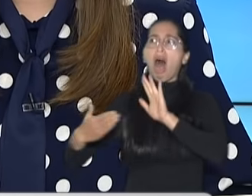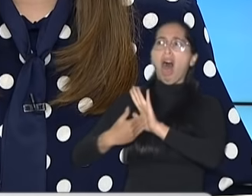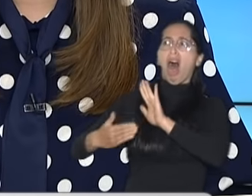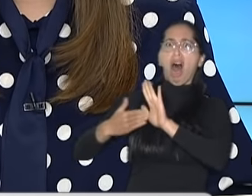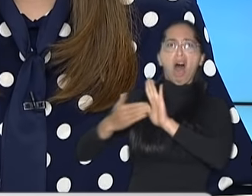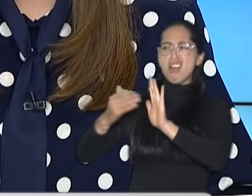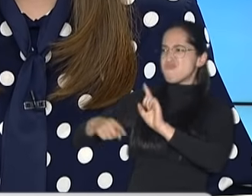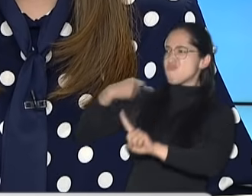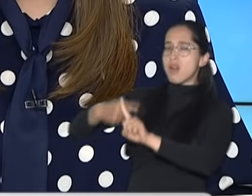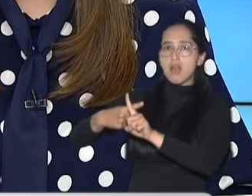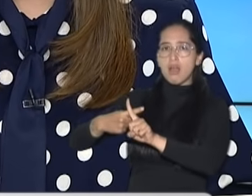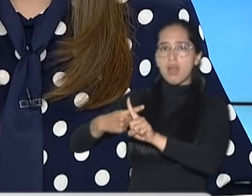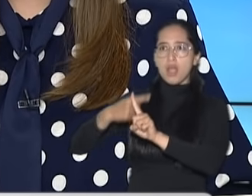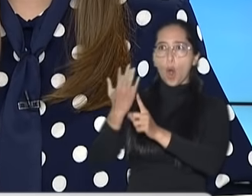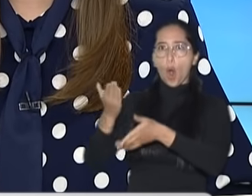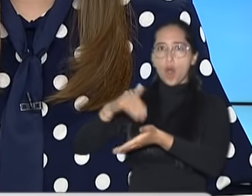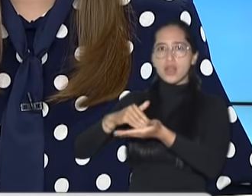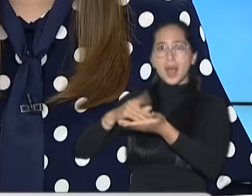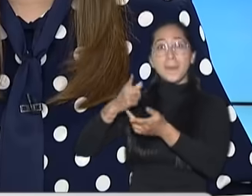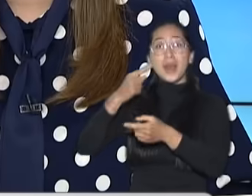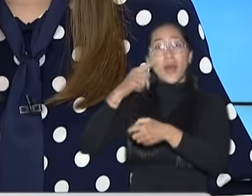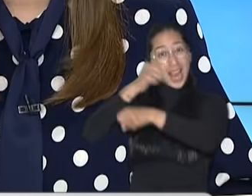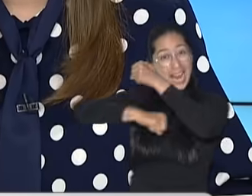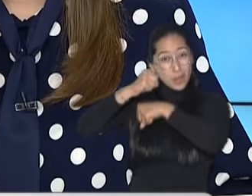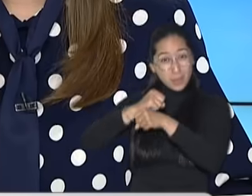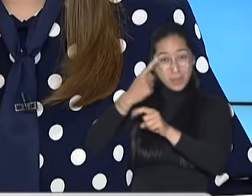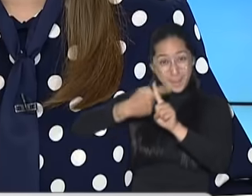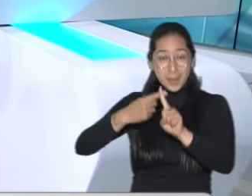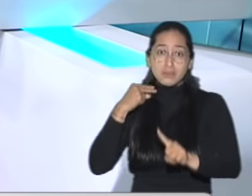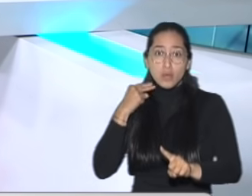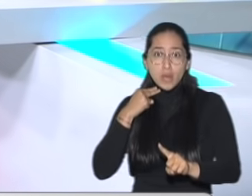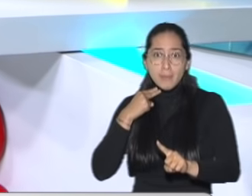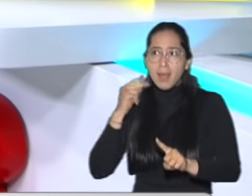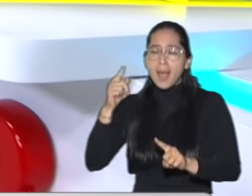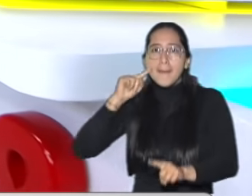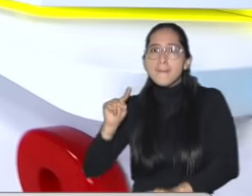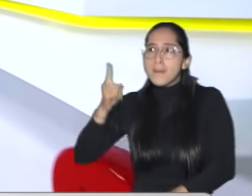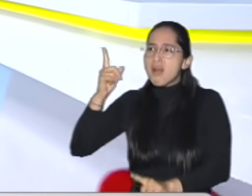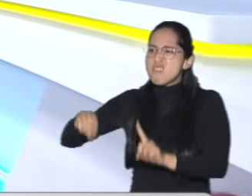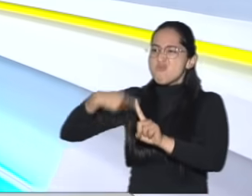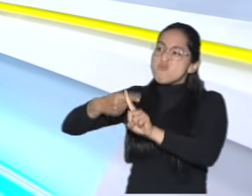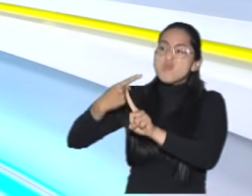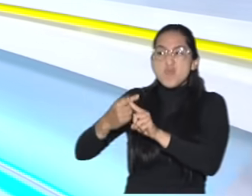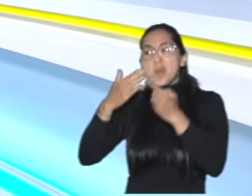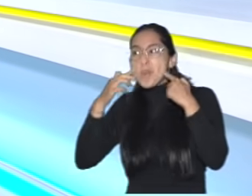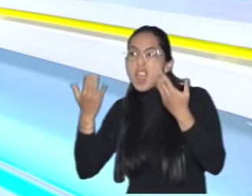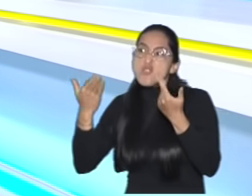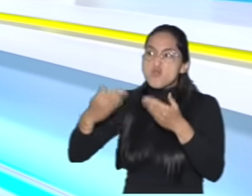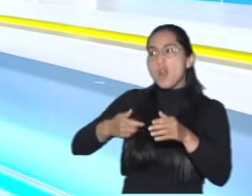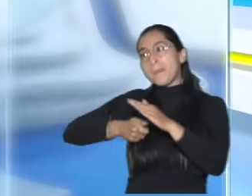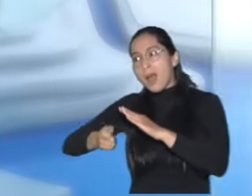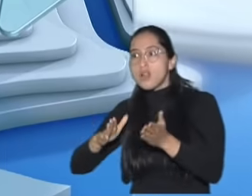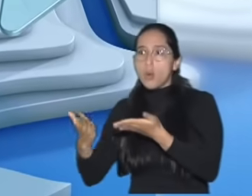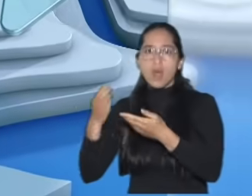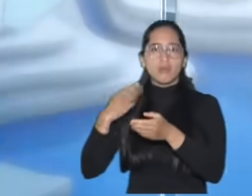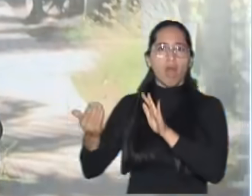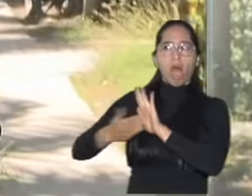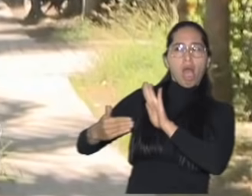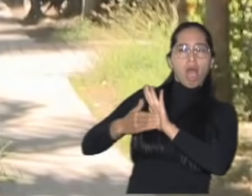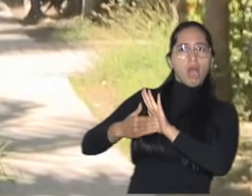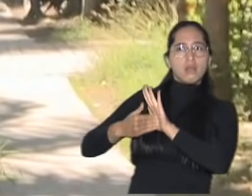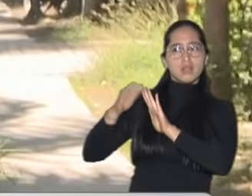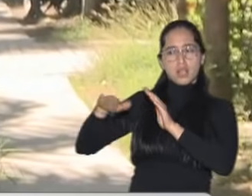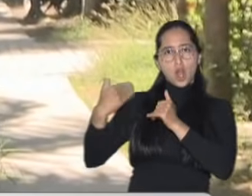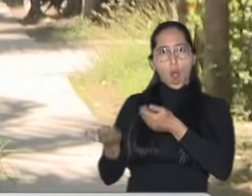recibido mensajes intimidatorios en noviembre del año pasado. Tatiana en Cartagena nos amplía esta información. Tatiana, buenos días.